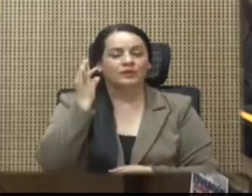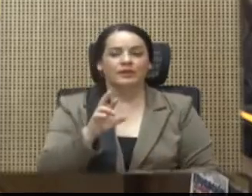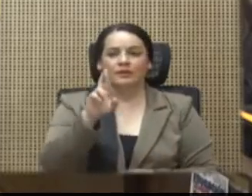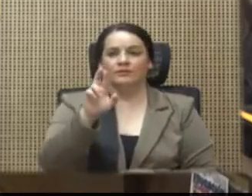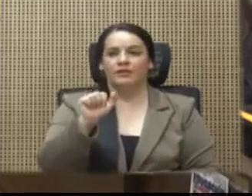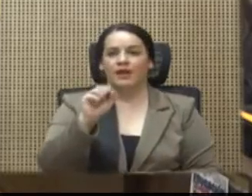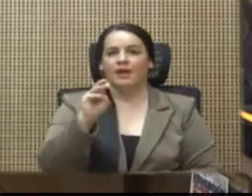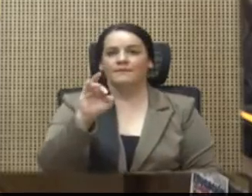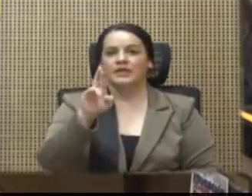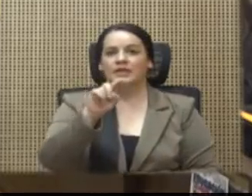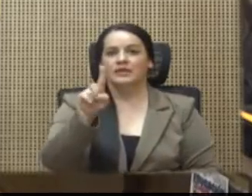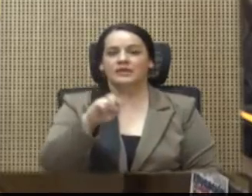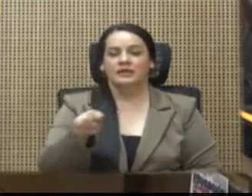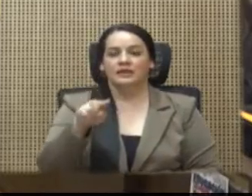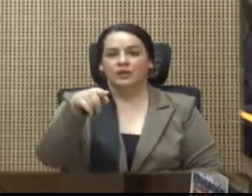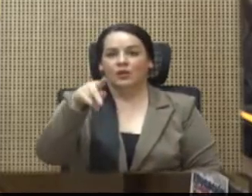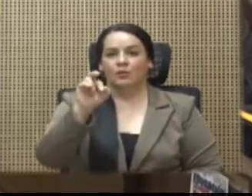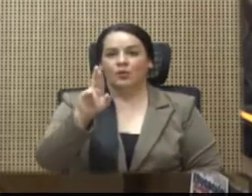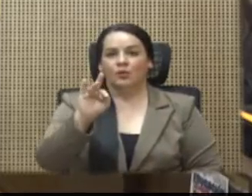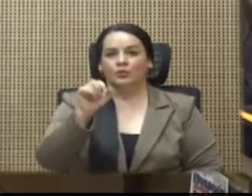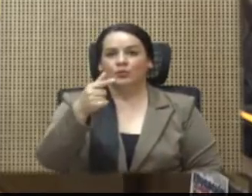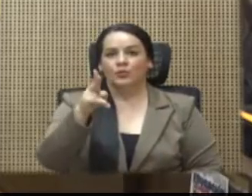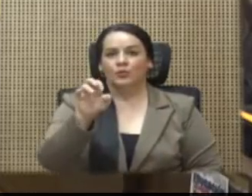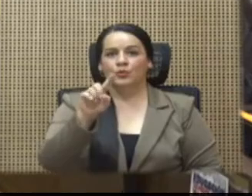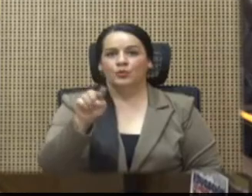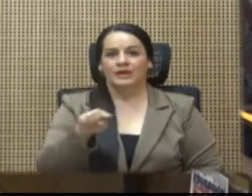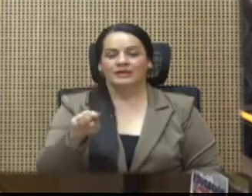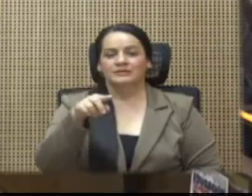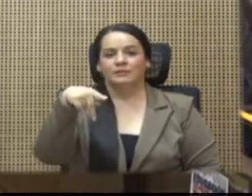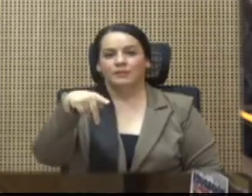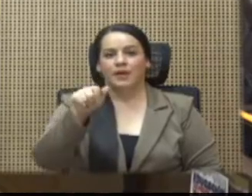Paulina por un plazo de 5 minutos.